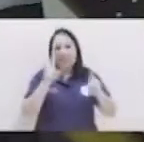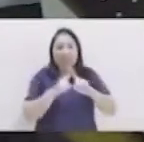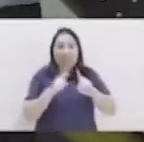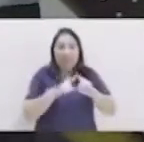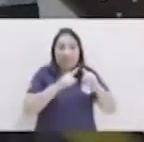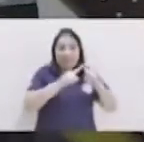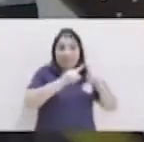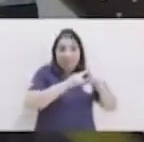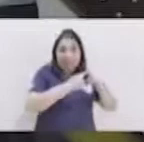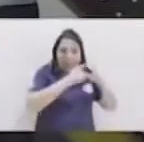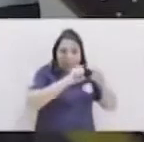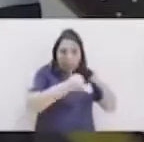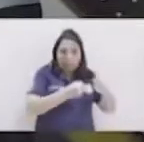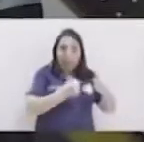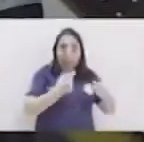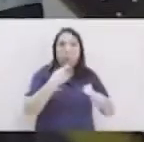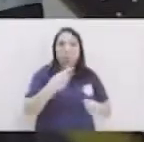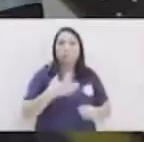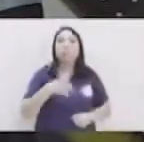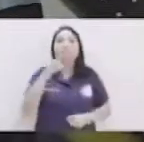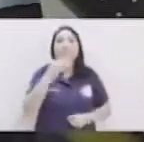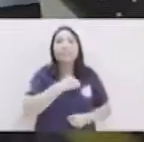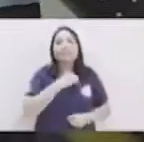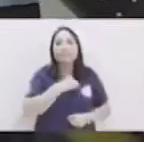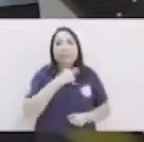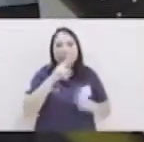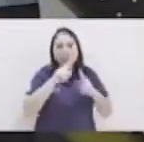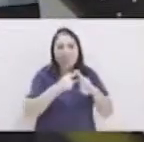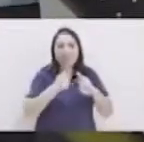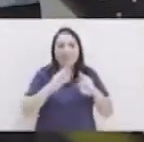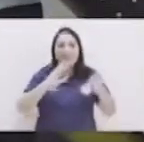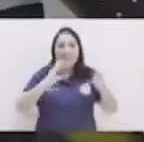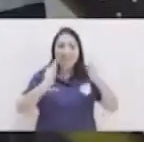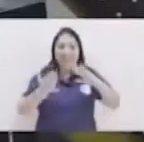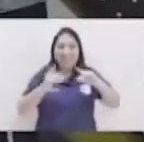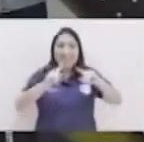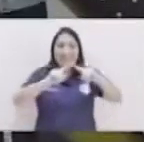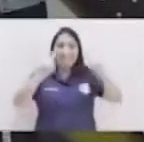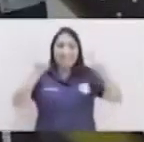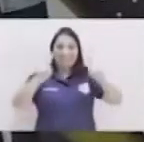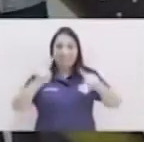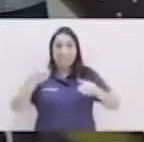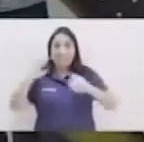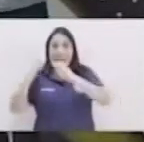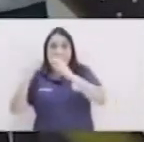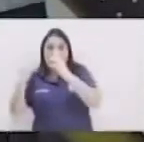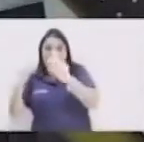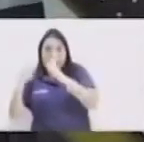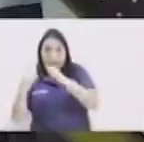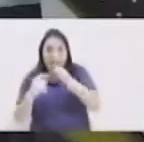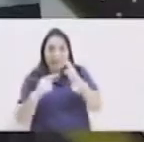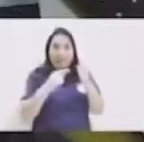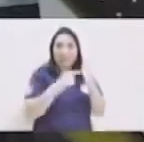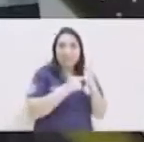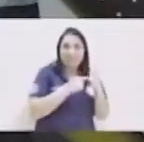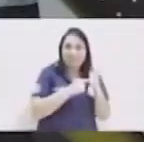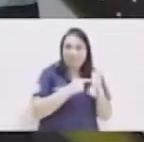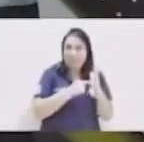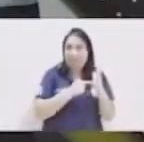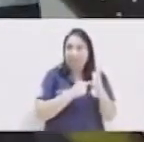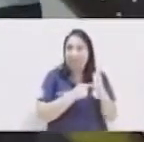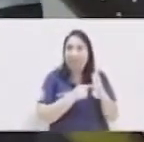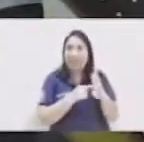físicamente, ¿verdad? Lo que quiero empezar a hacer es la diferencia entre la magnitud. Sí, entonces